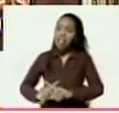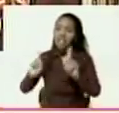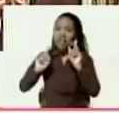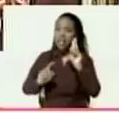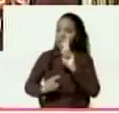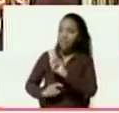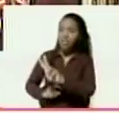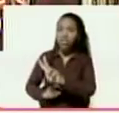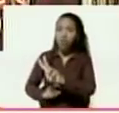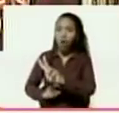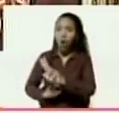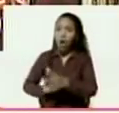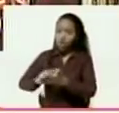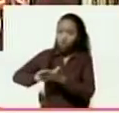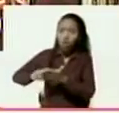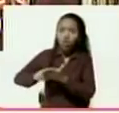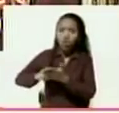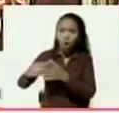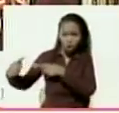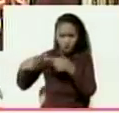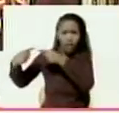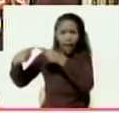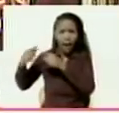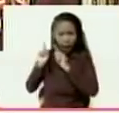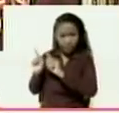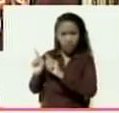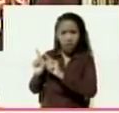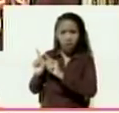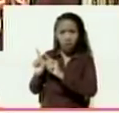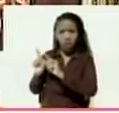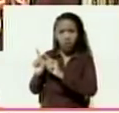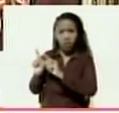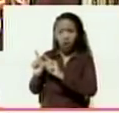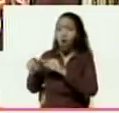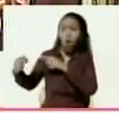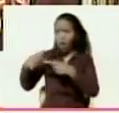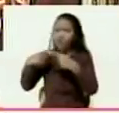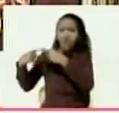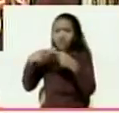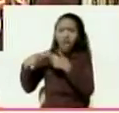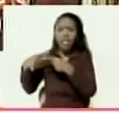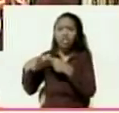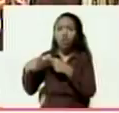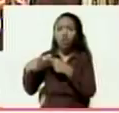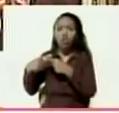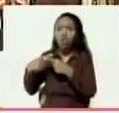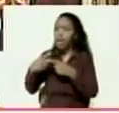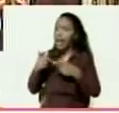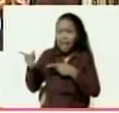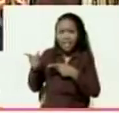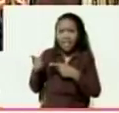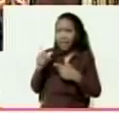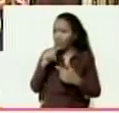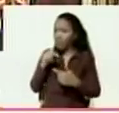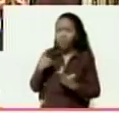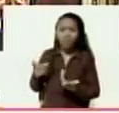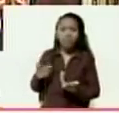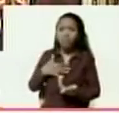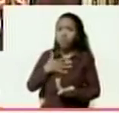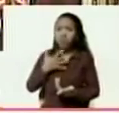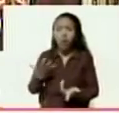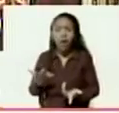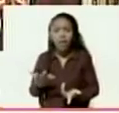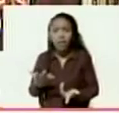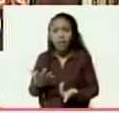visiones las vamos a resolver con guerras, con conflictos inútiles, estériles, no. Entonces,